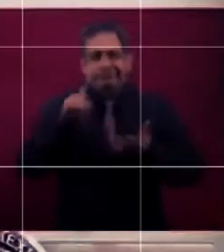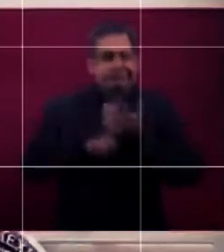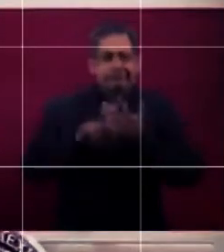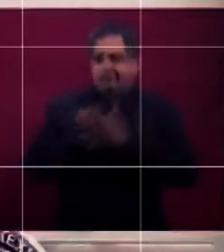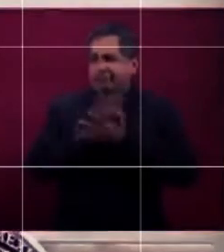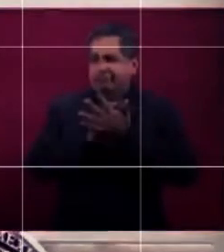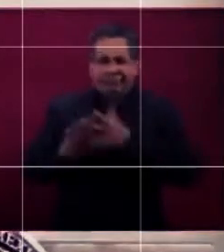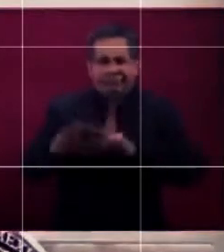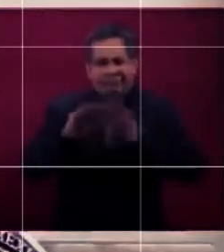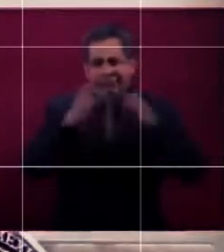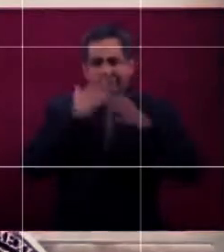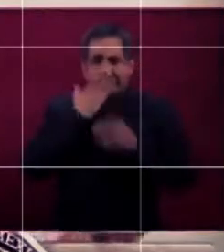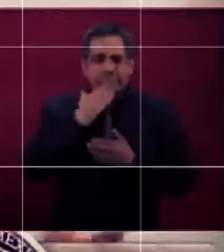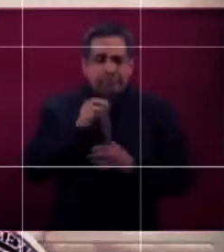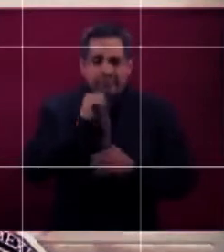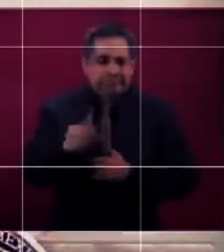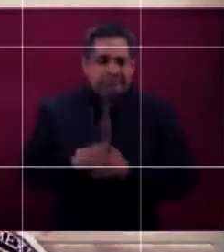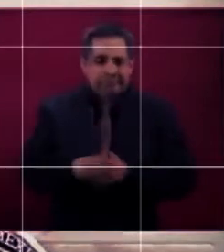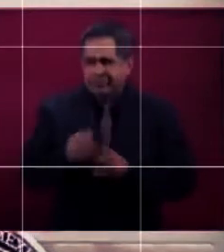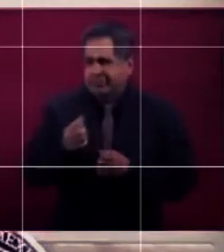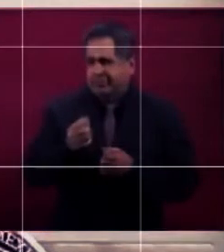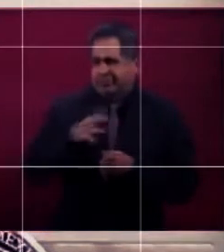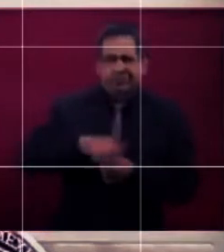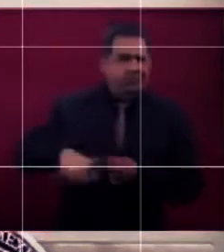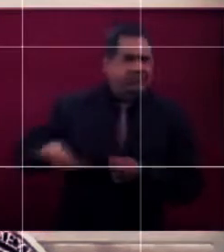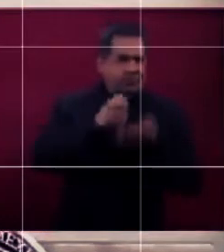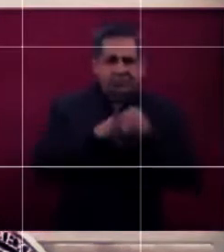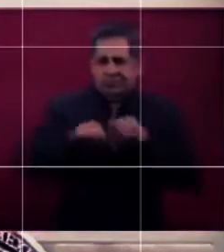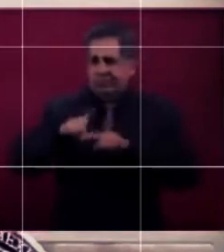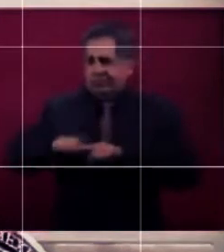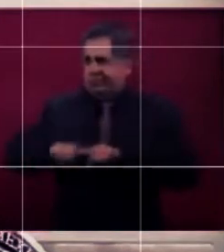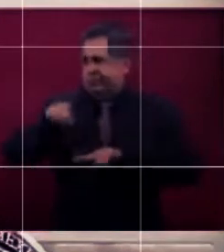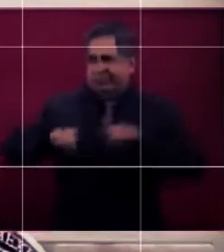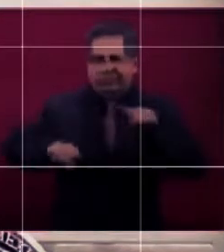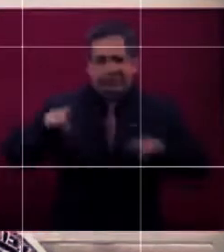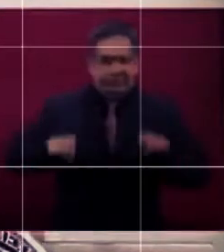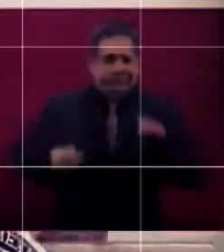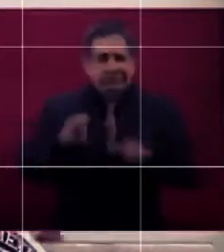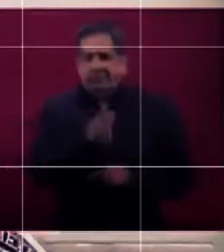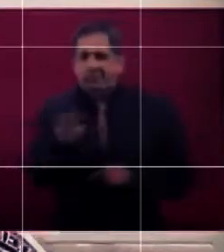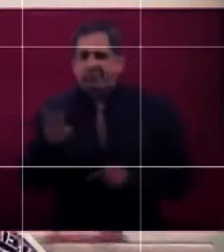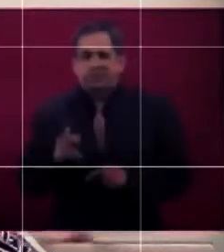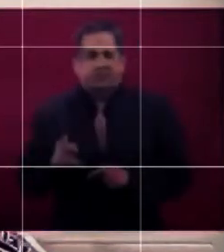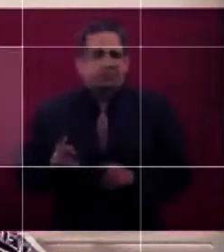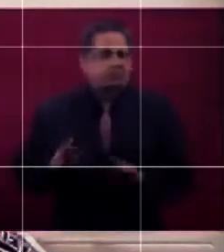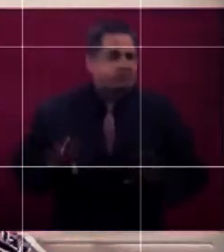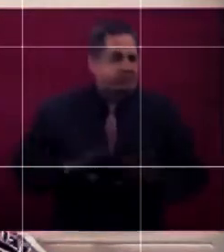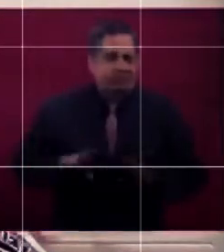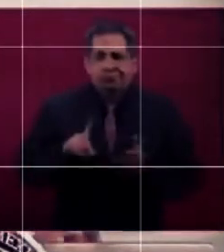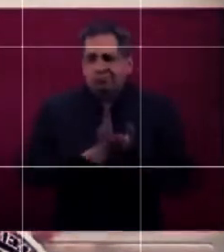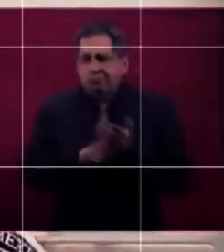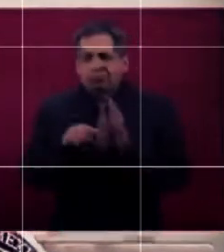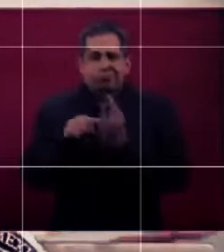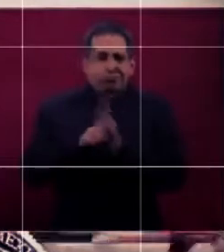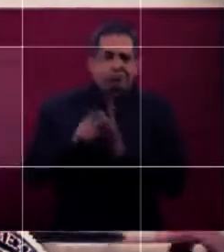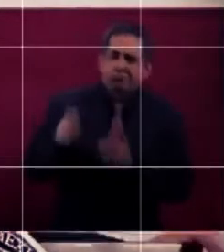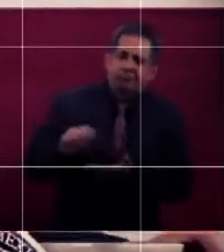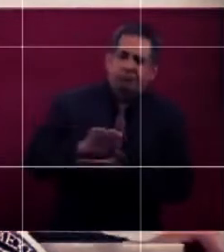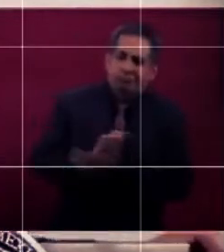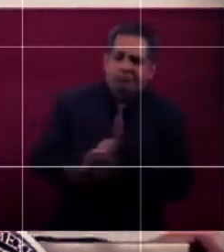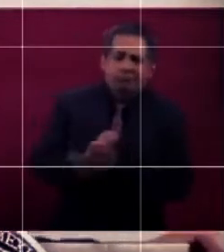polarización social en la que hay actitudes de estigma, actitudes de